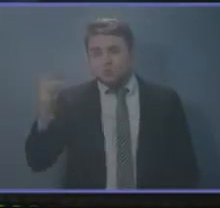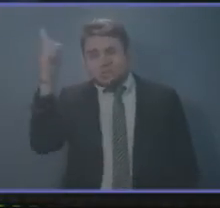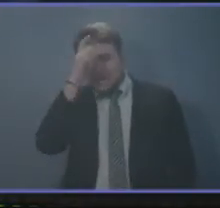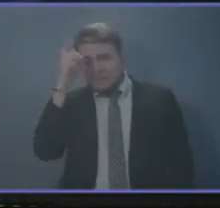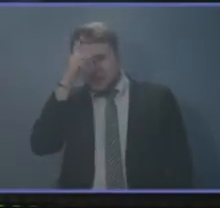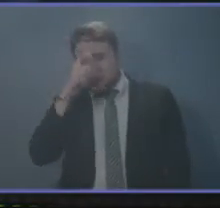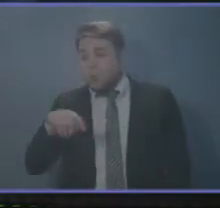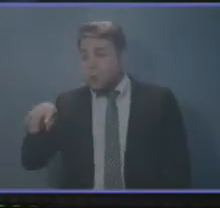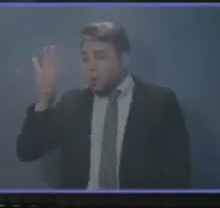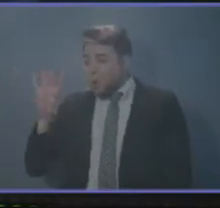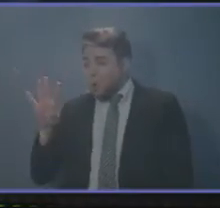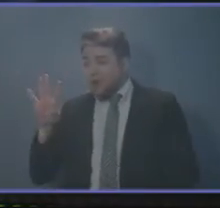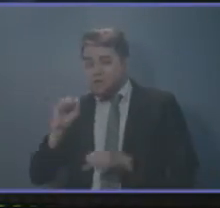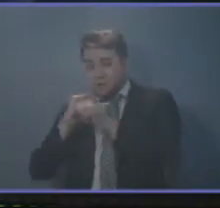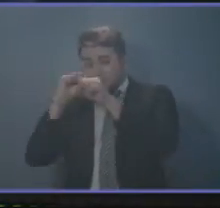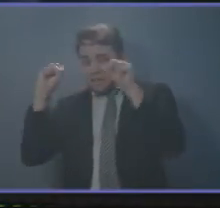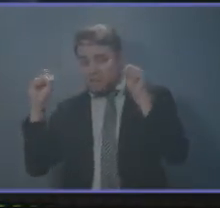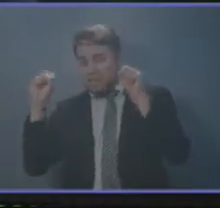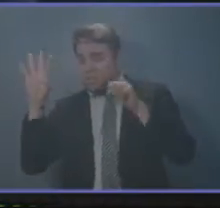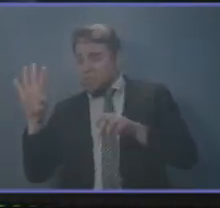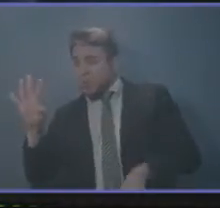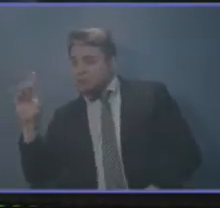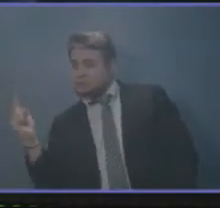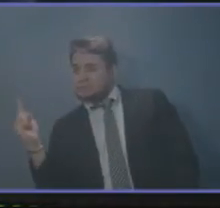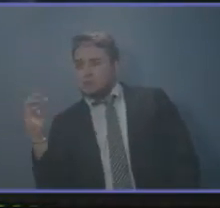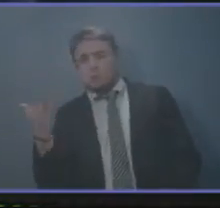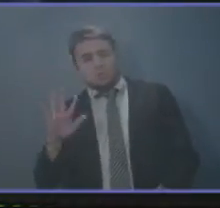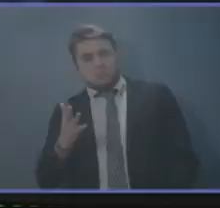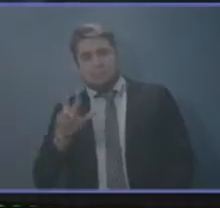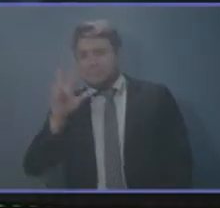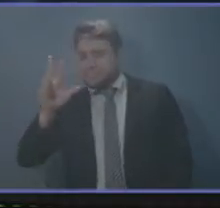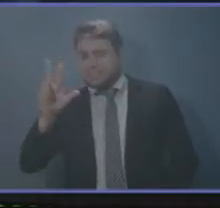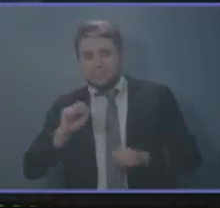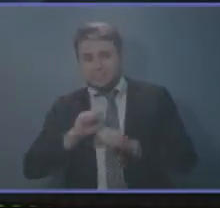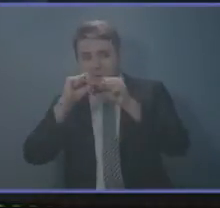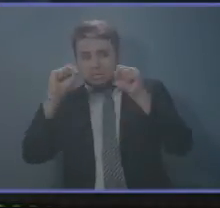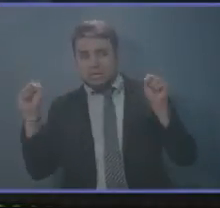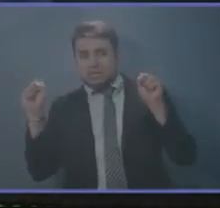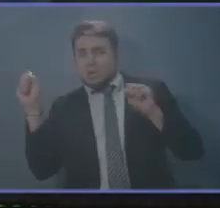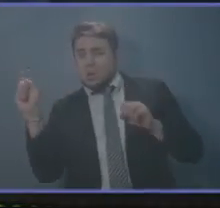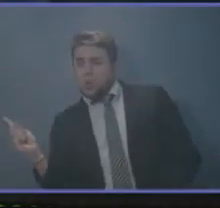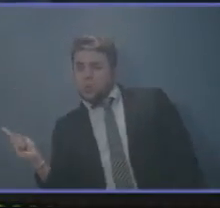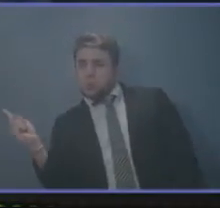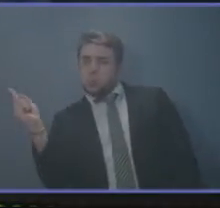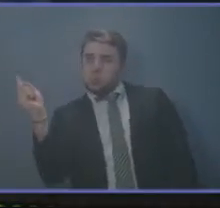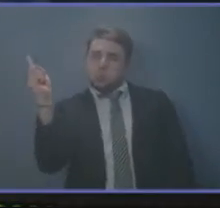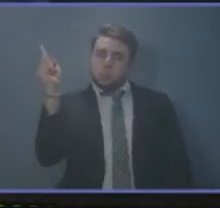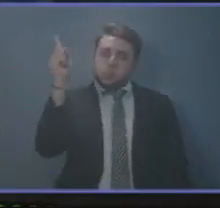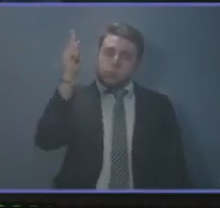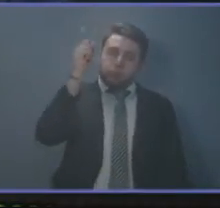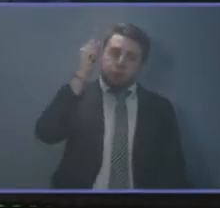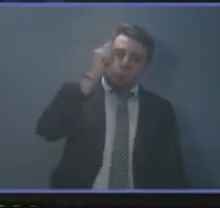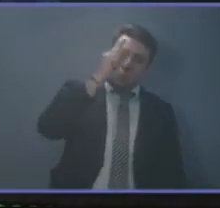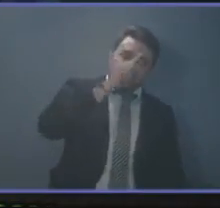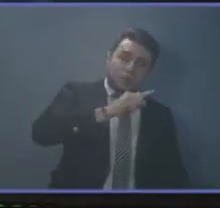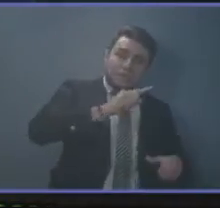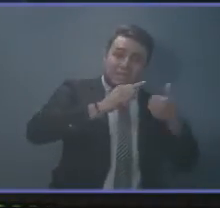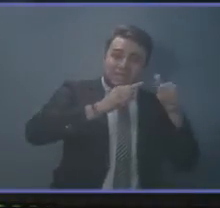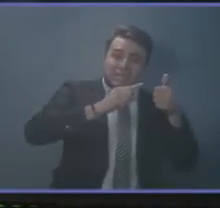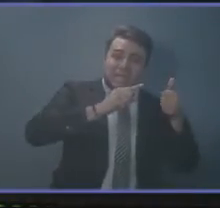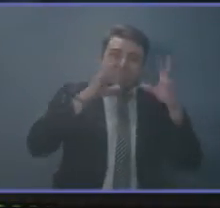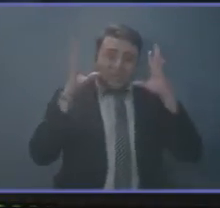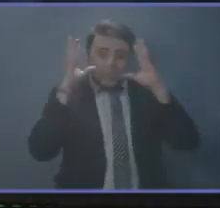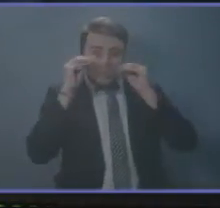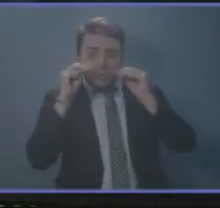las 4 de la mañana, a veces a las 3 de la mañana iniciamos labores y finalizamos a las 10 de la noche del día siguiente. Y al siguiente día